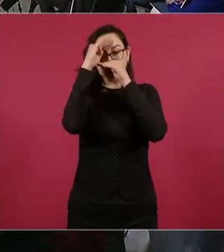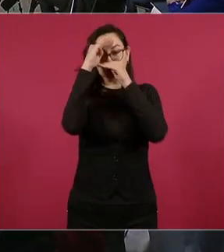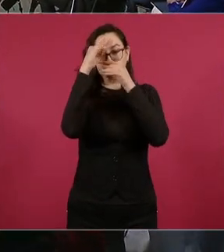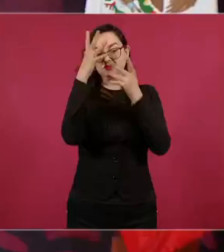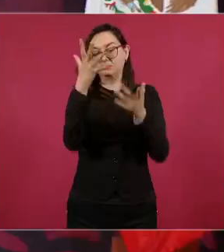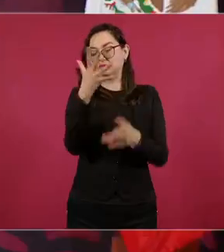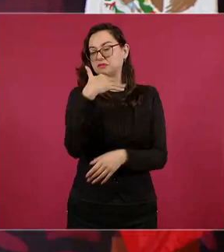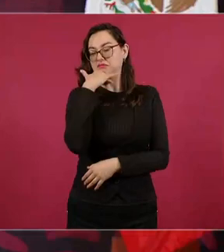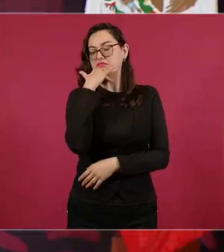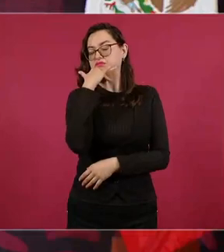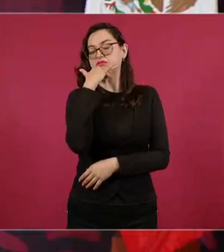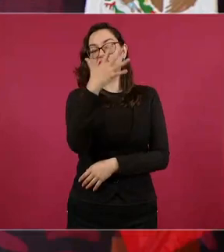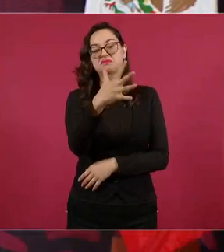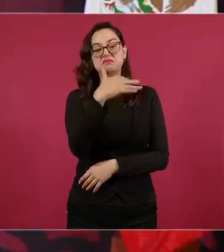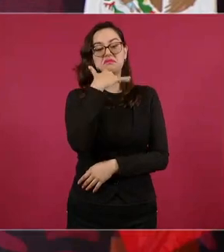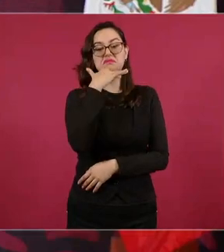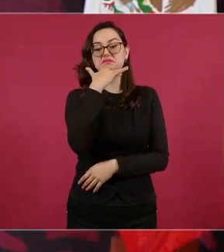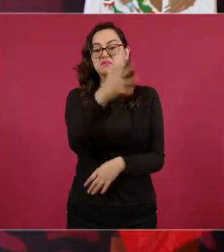muy nefasto